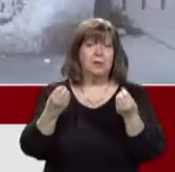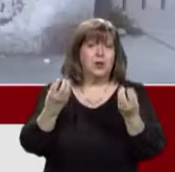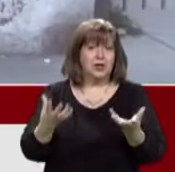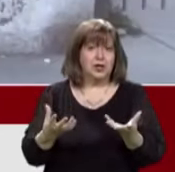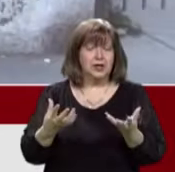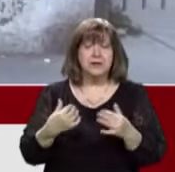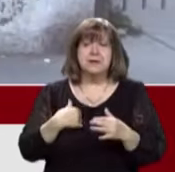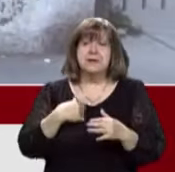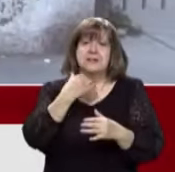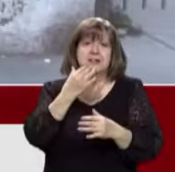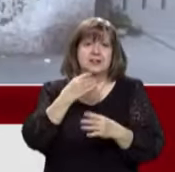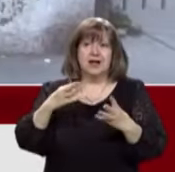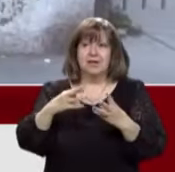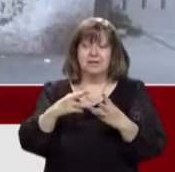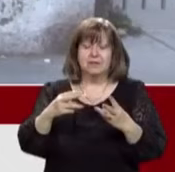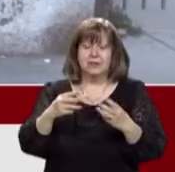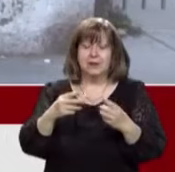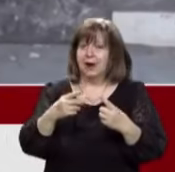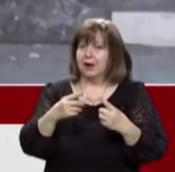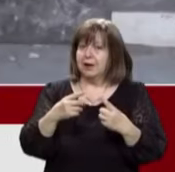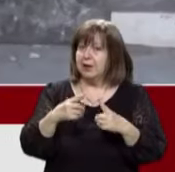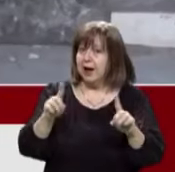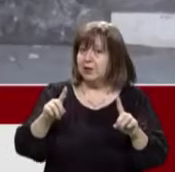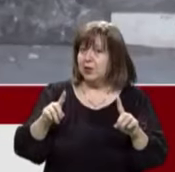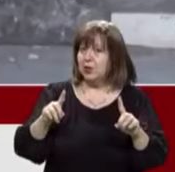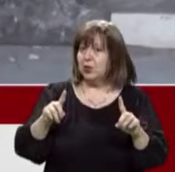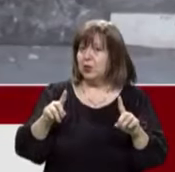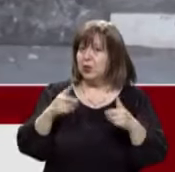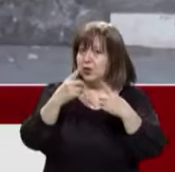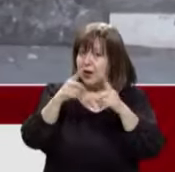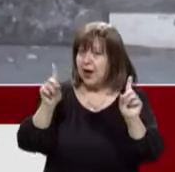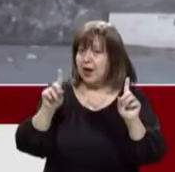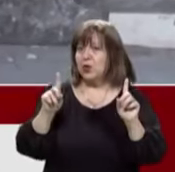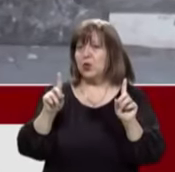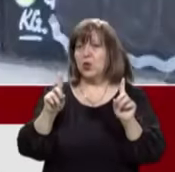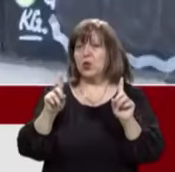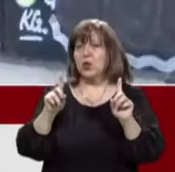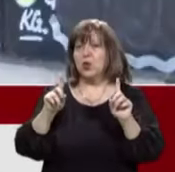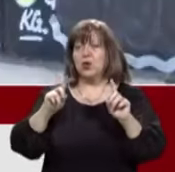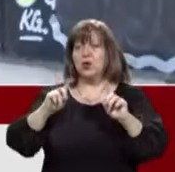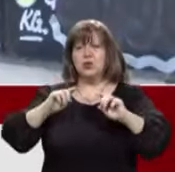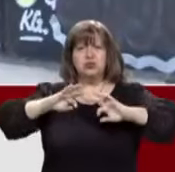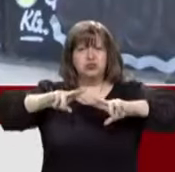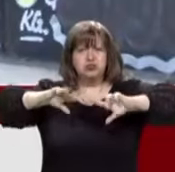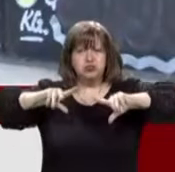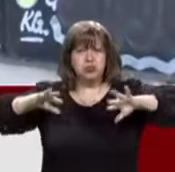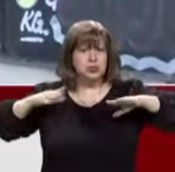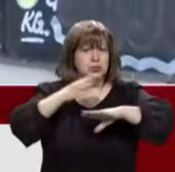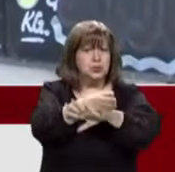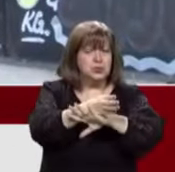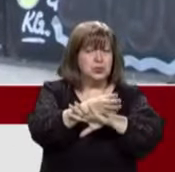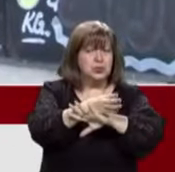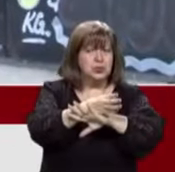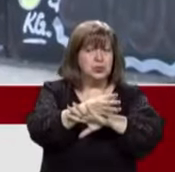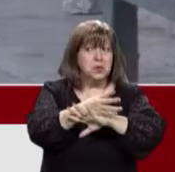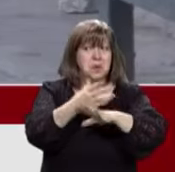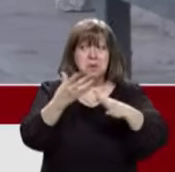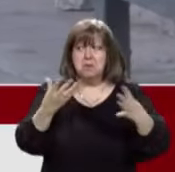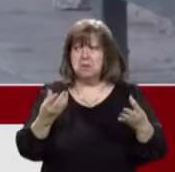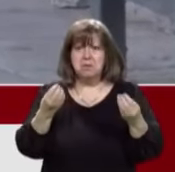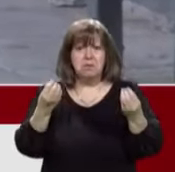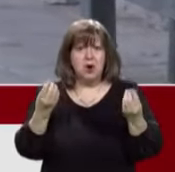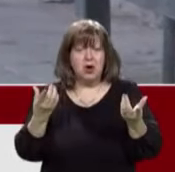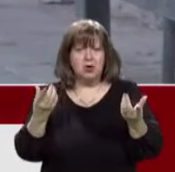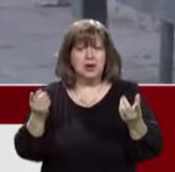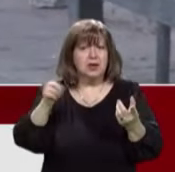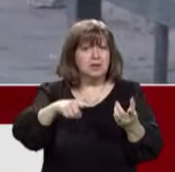pasó, sinceramente fue todo muy raro. Para mí es todo. Nunca se supo la verdad, el porqué. Pues la verdad es que no se supo bien por